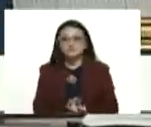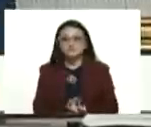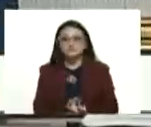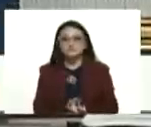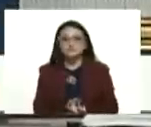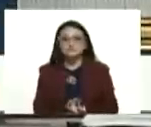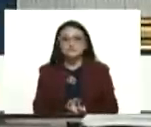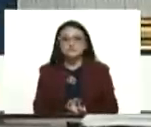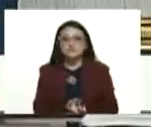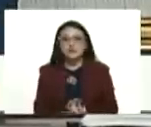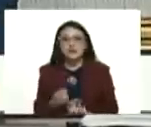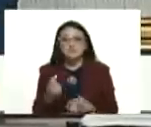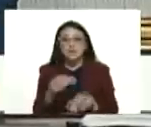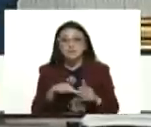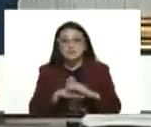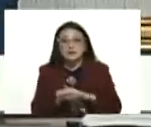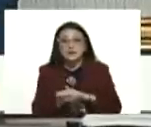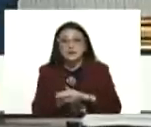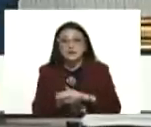La plata se la tenía,